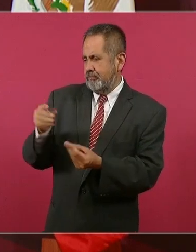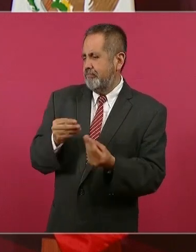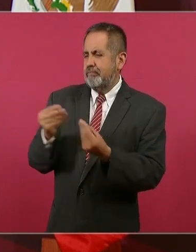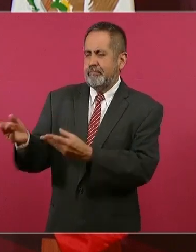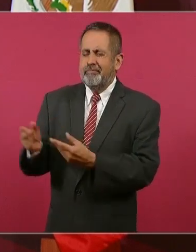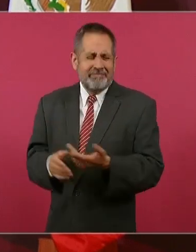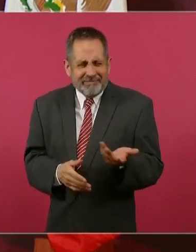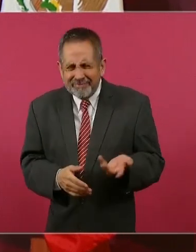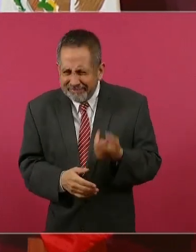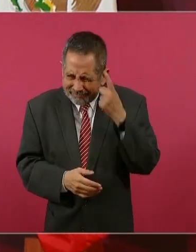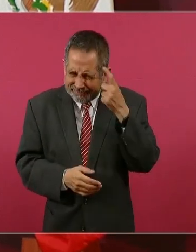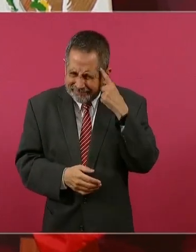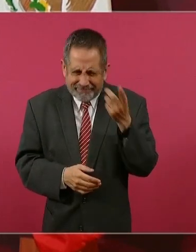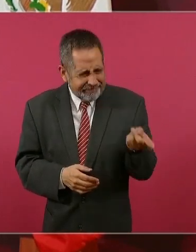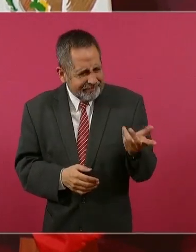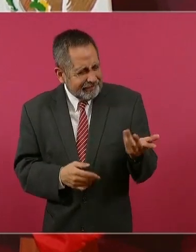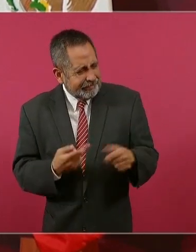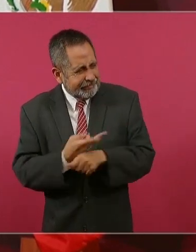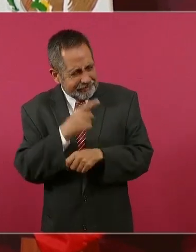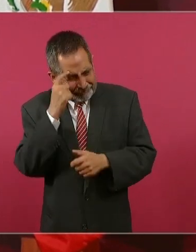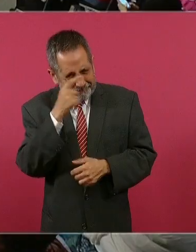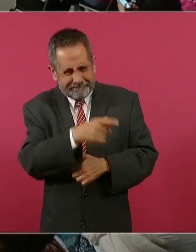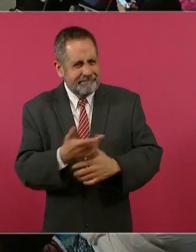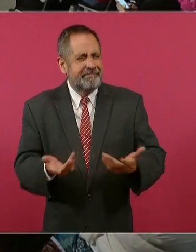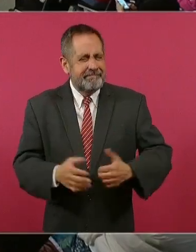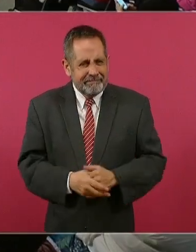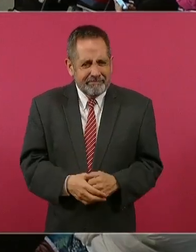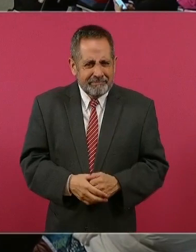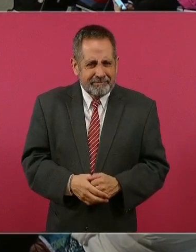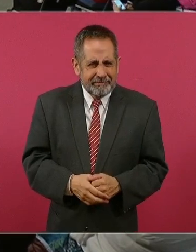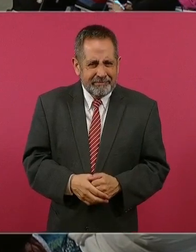Ya ahí, ya para qué.